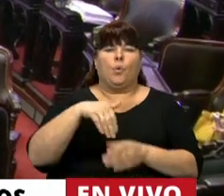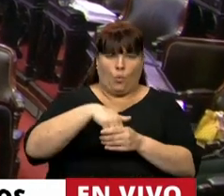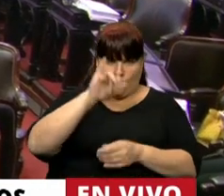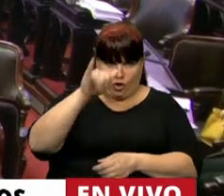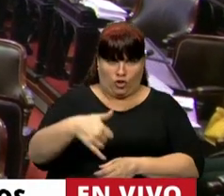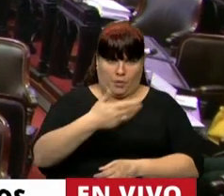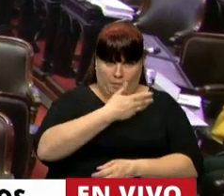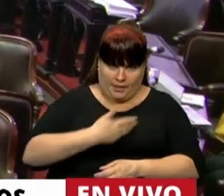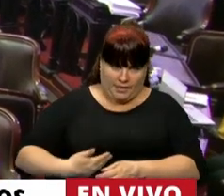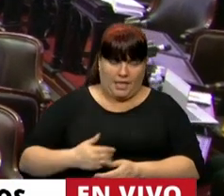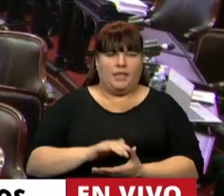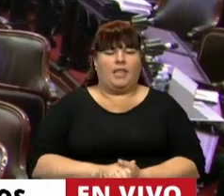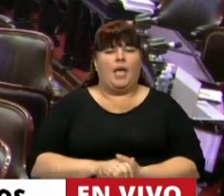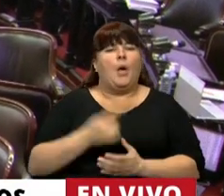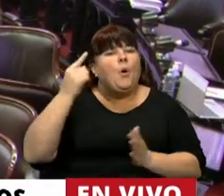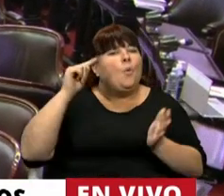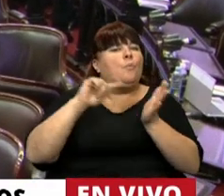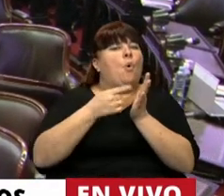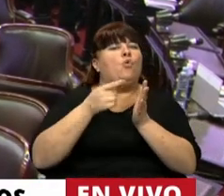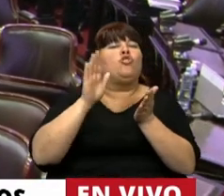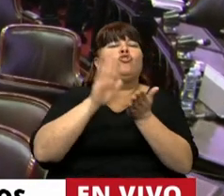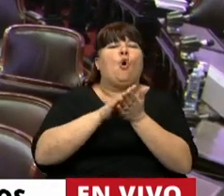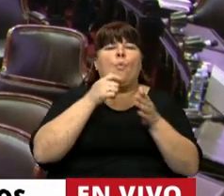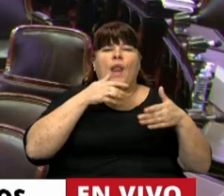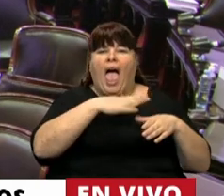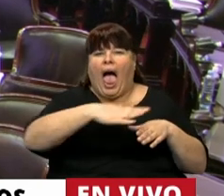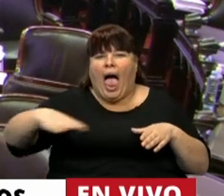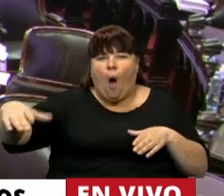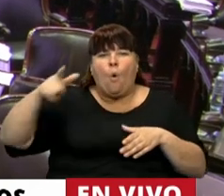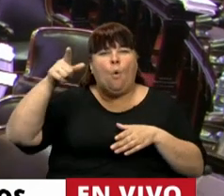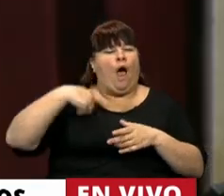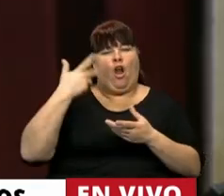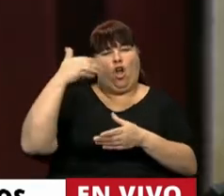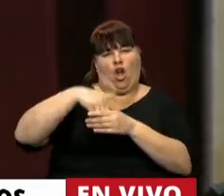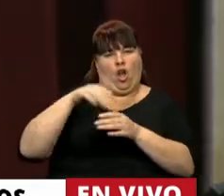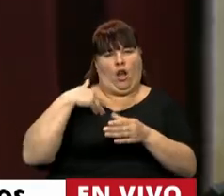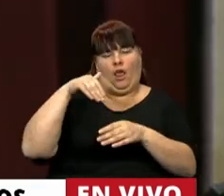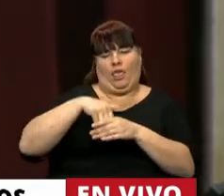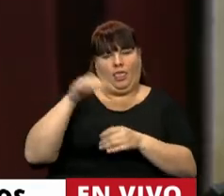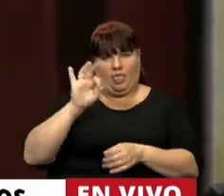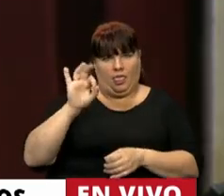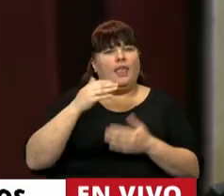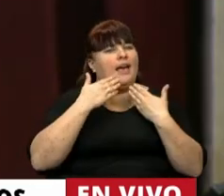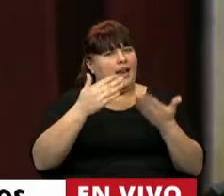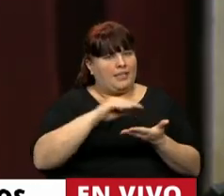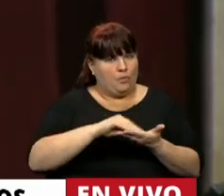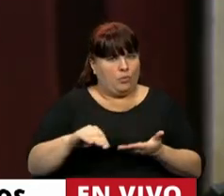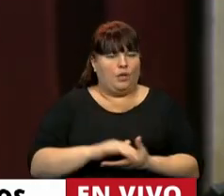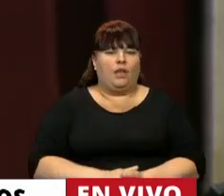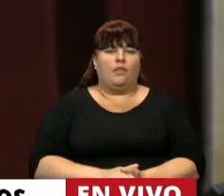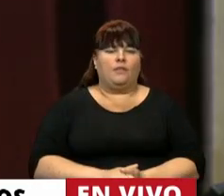Afirmativo, señor presidente, con la salvedad de hidrovía que me abstengo. Gracias, señor presidente. Gracias, diputado